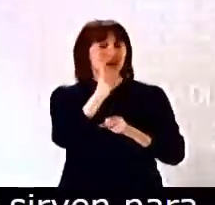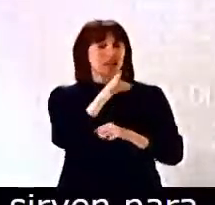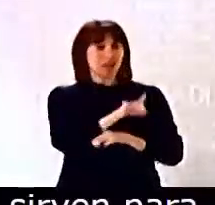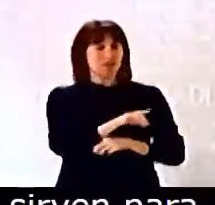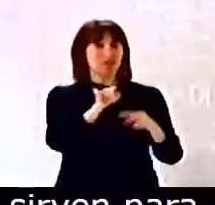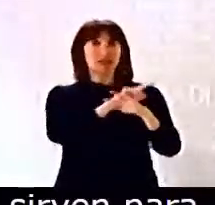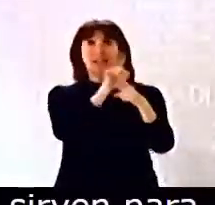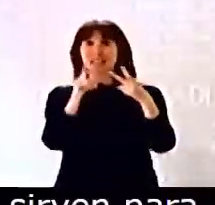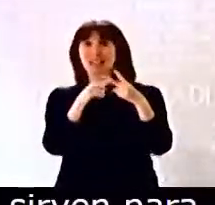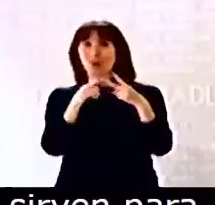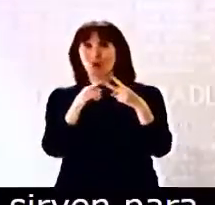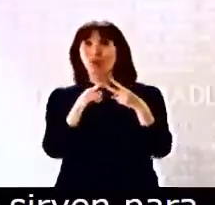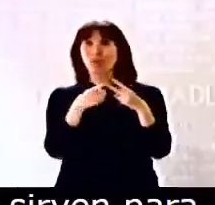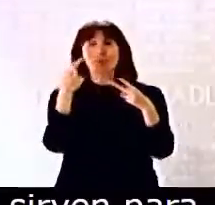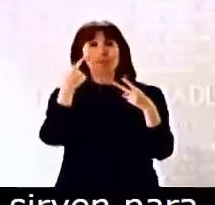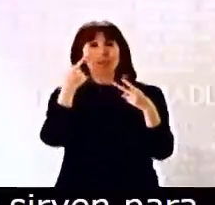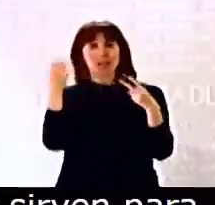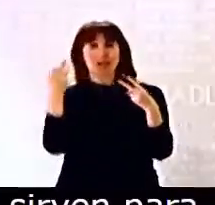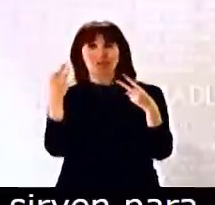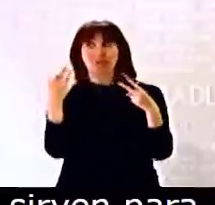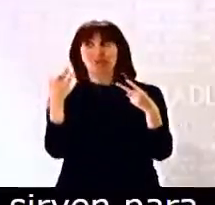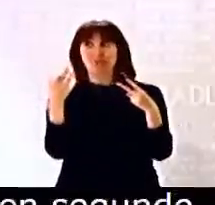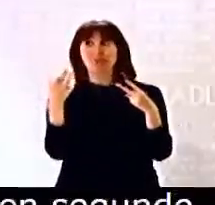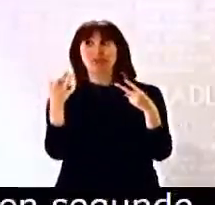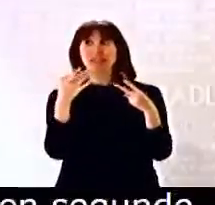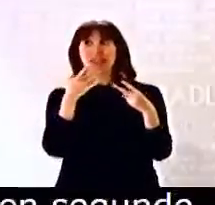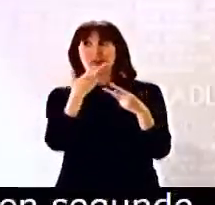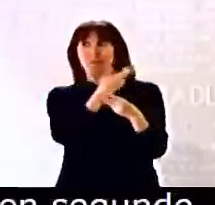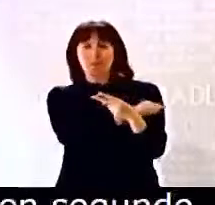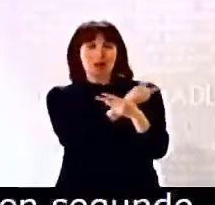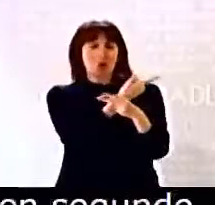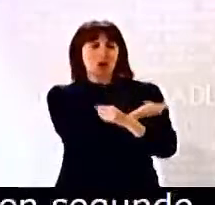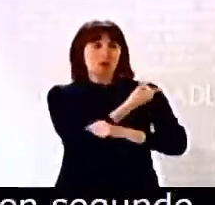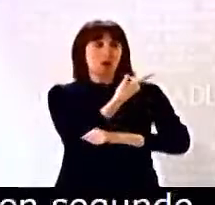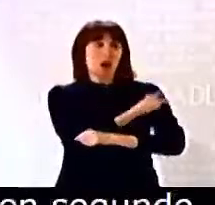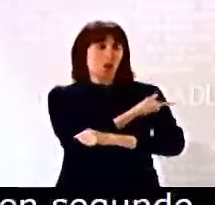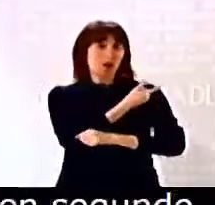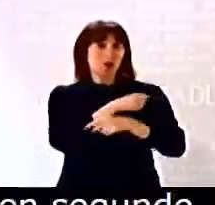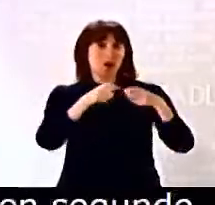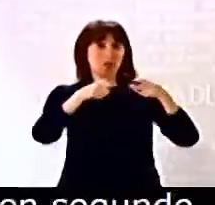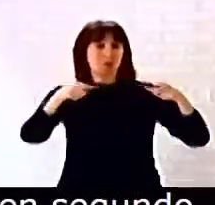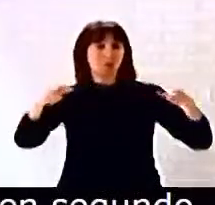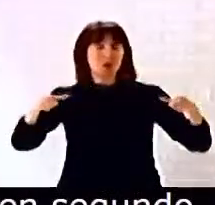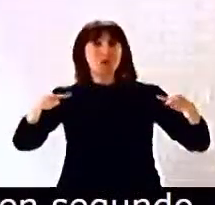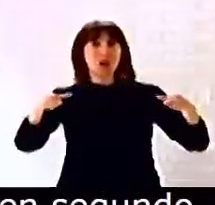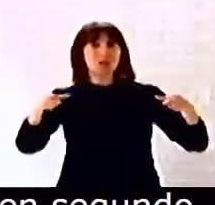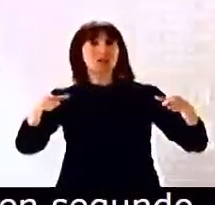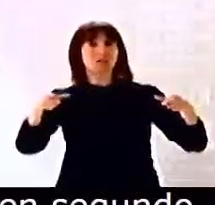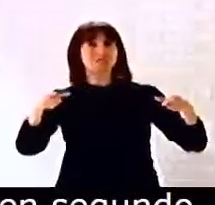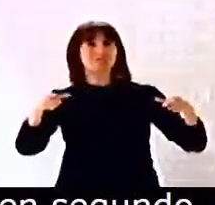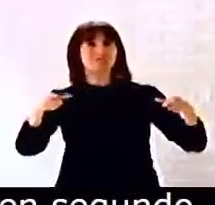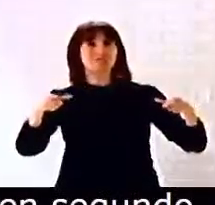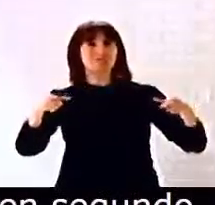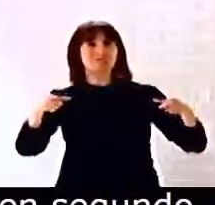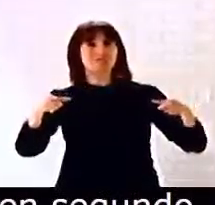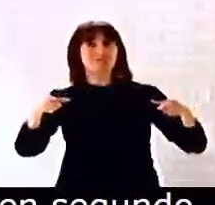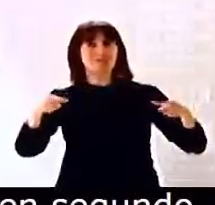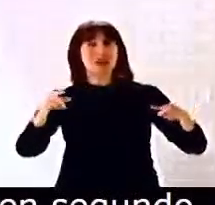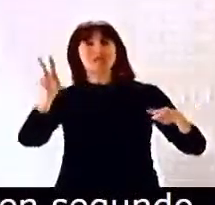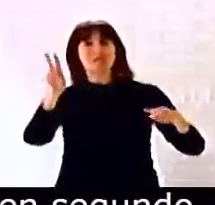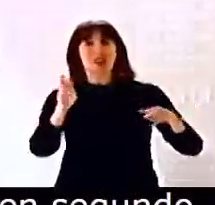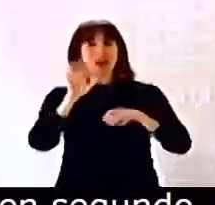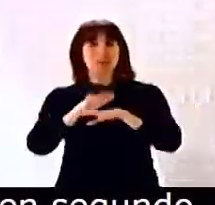lugar, está viendo también que a medida que va vacunando, la vacuna le está sirviendo para la variante británica,